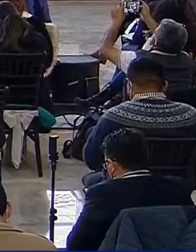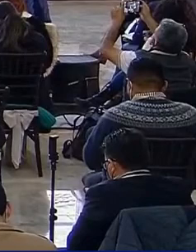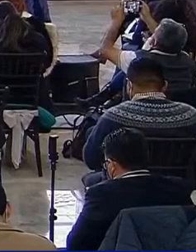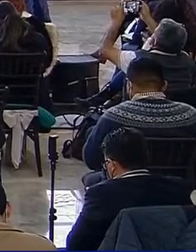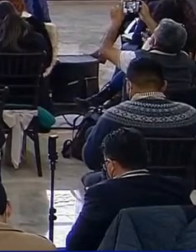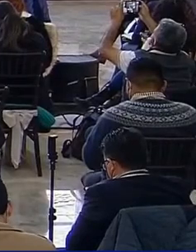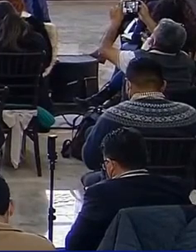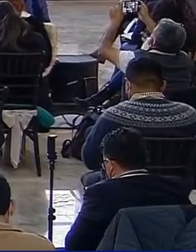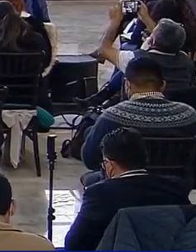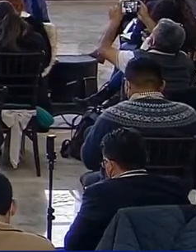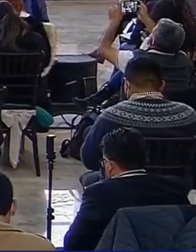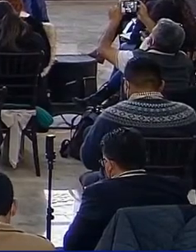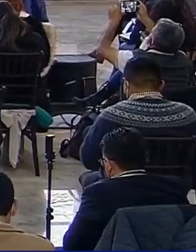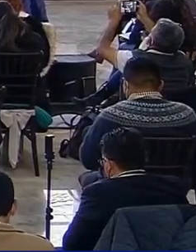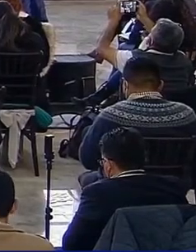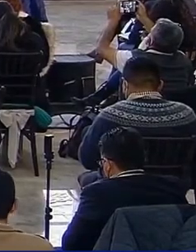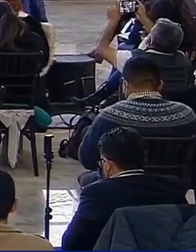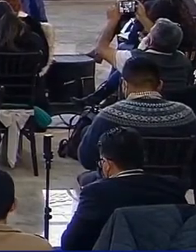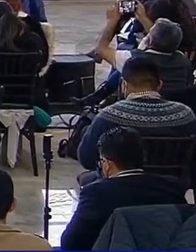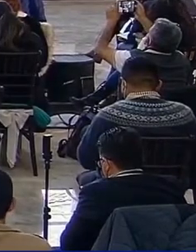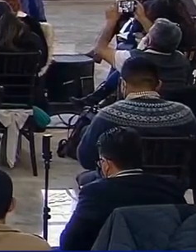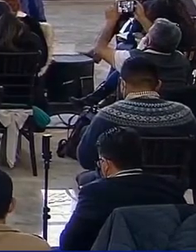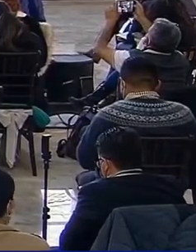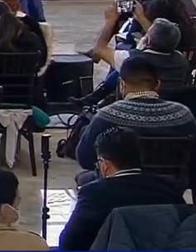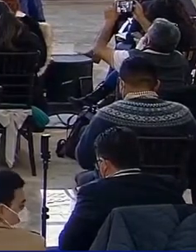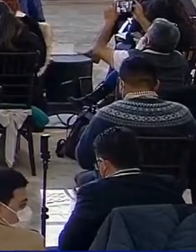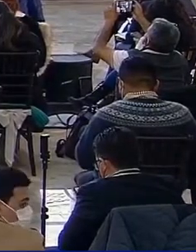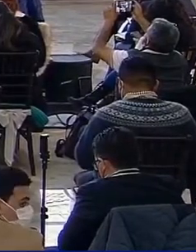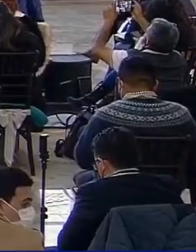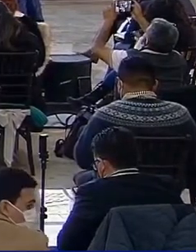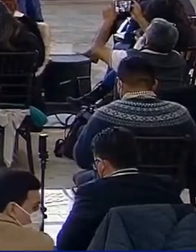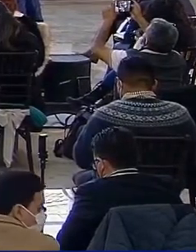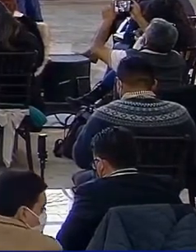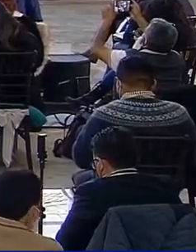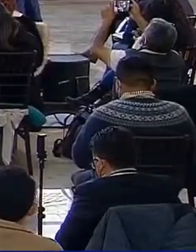Aeropuerto Internacional Felipe Ángeles. Esencialmente